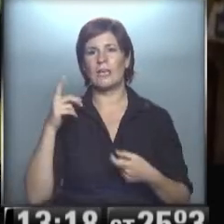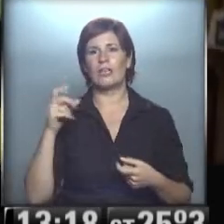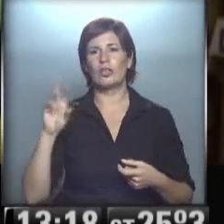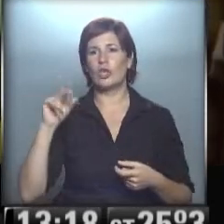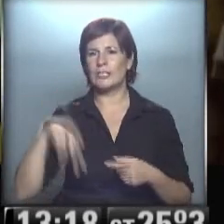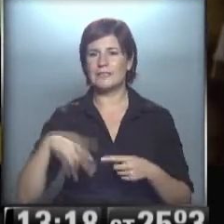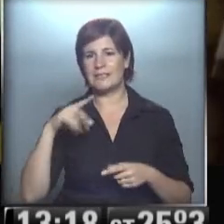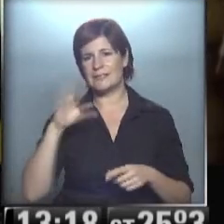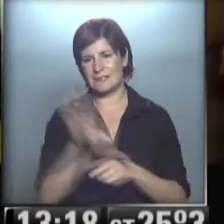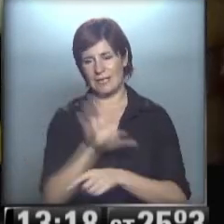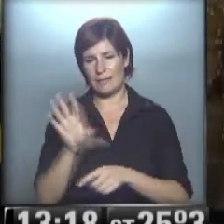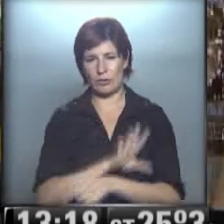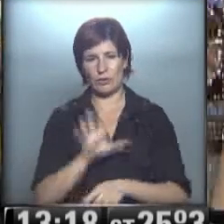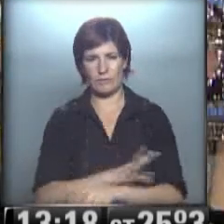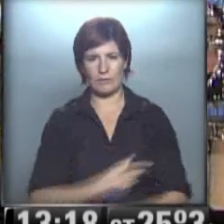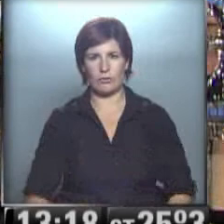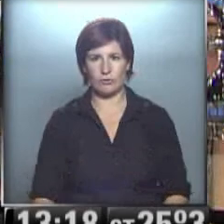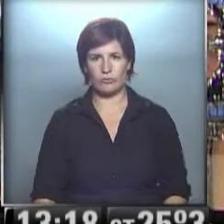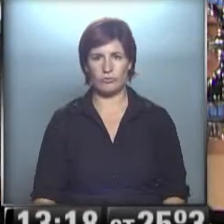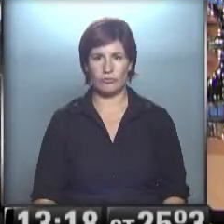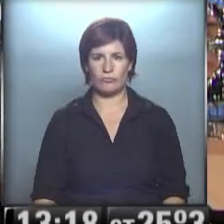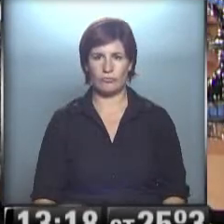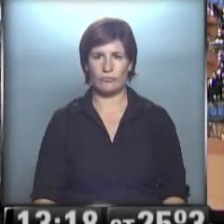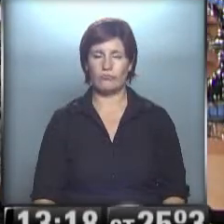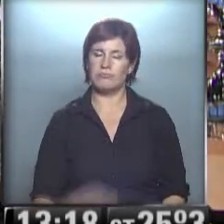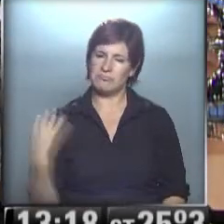Muy bien, por el cine argentino.